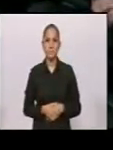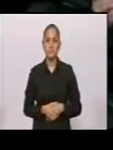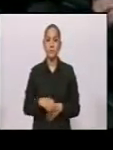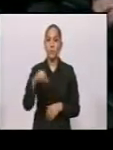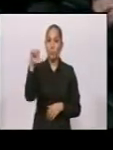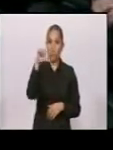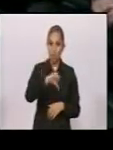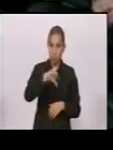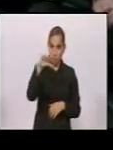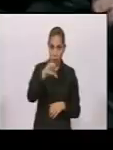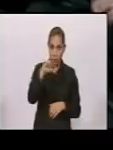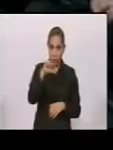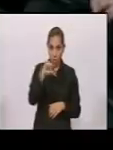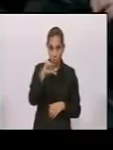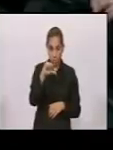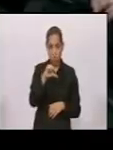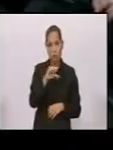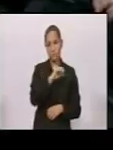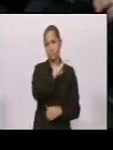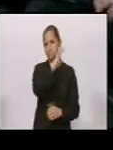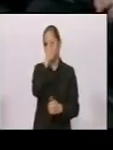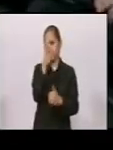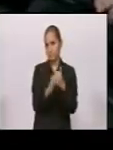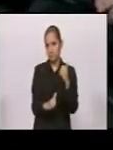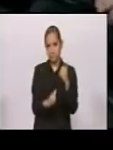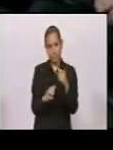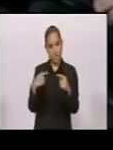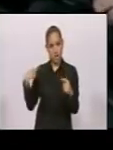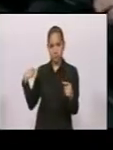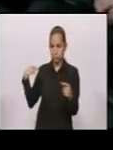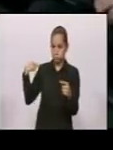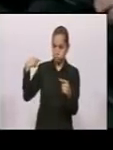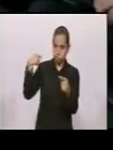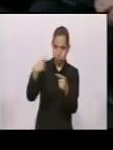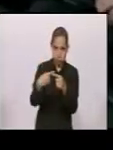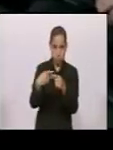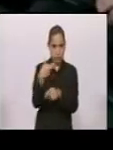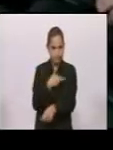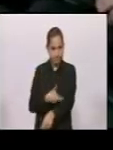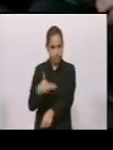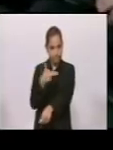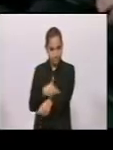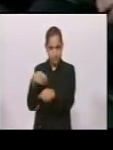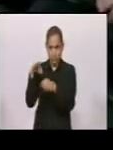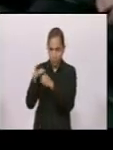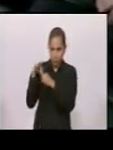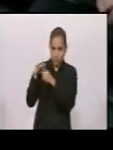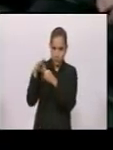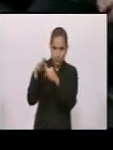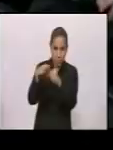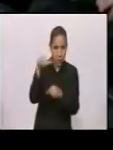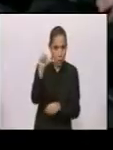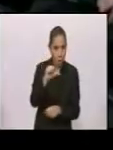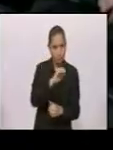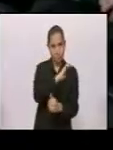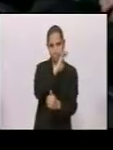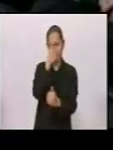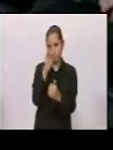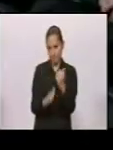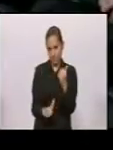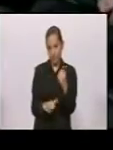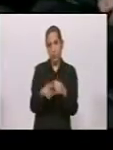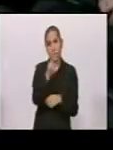Hoy concluye un proceso electoral que ha ocupado intensamente